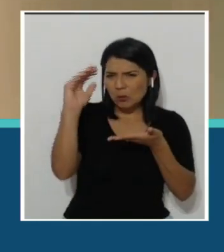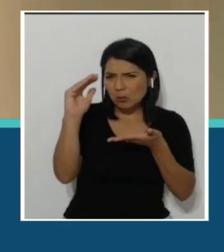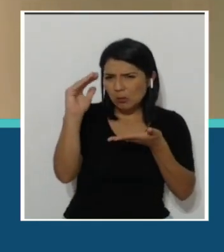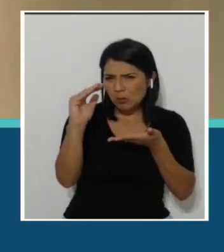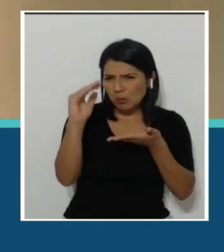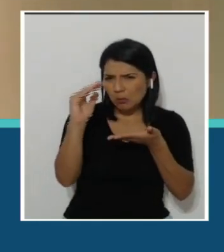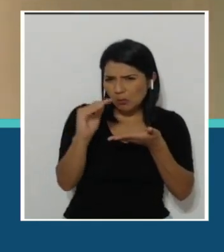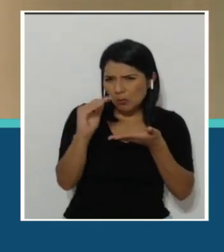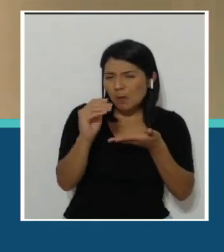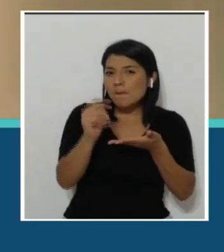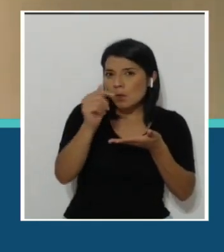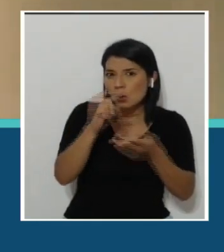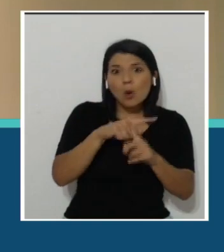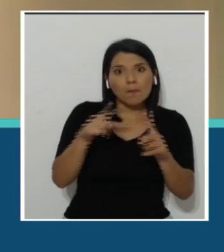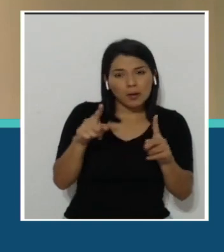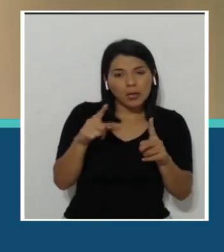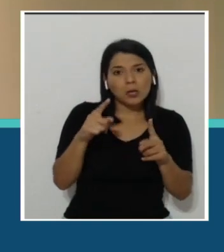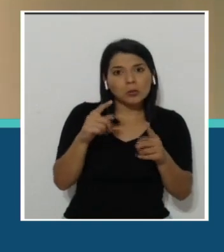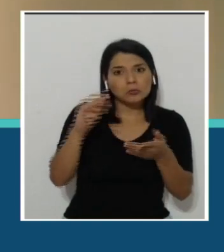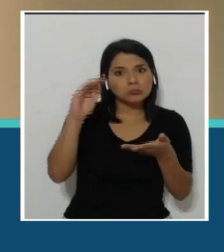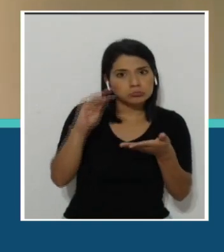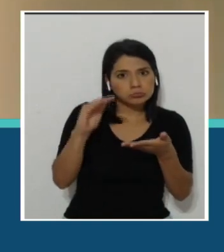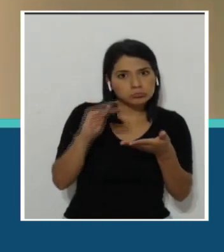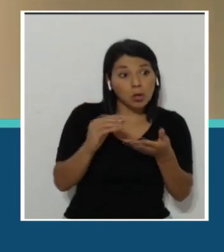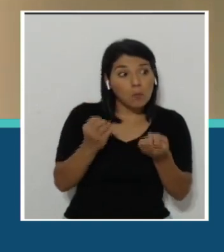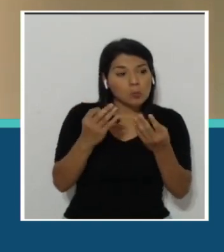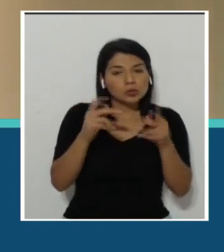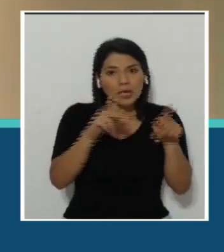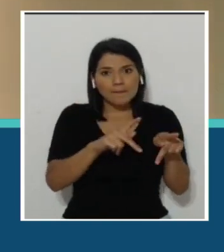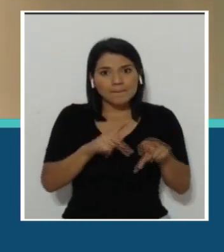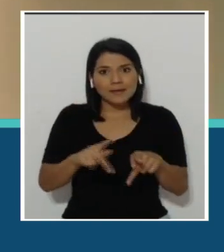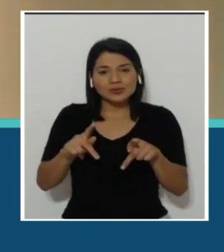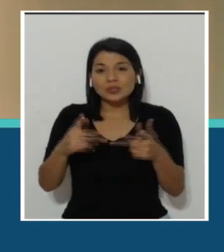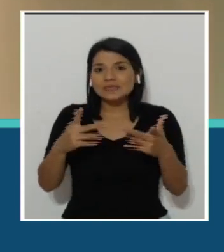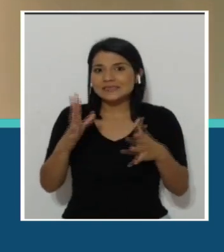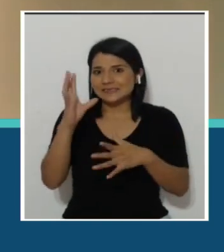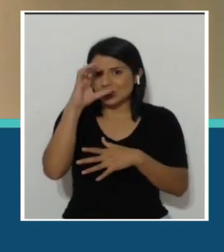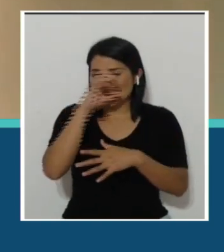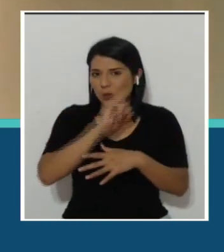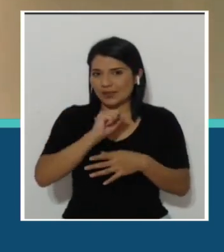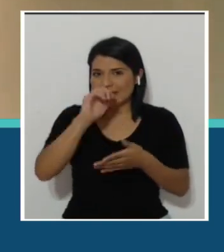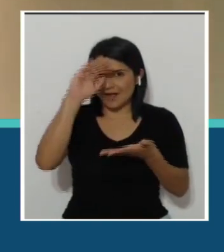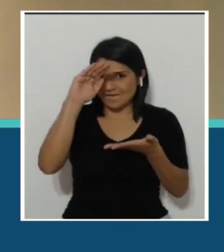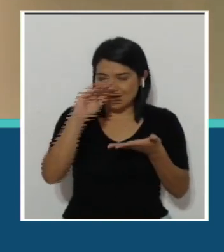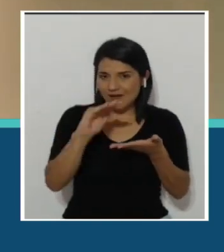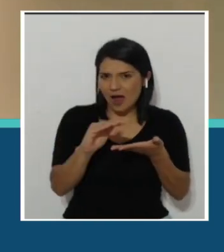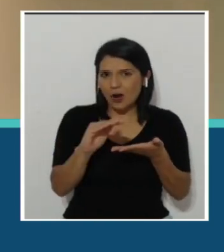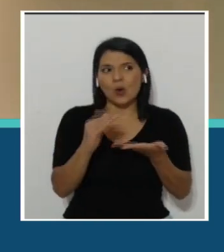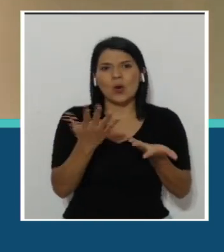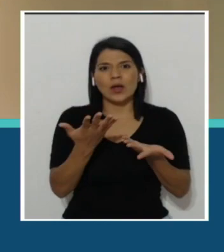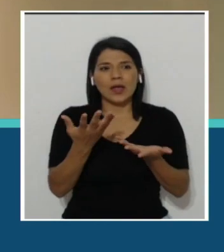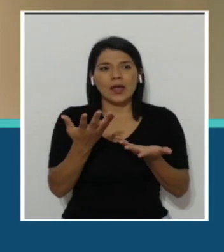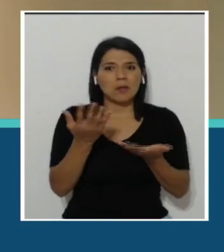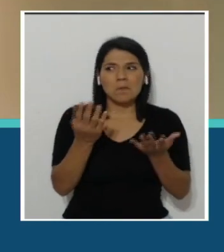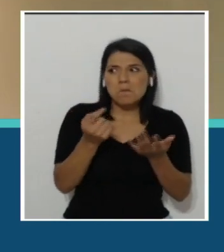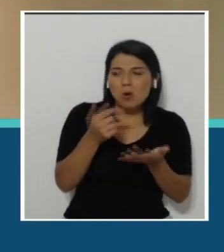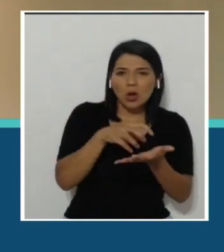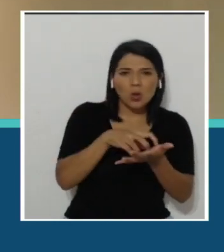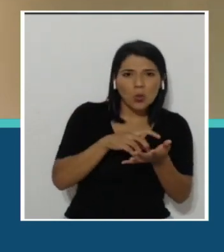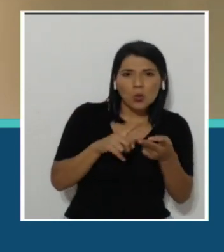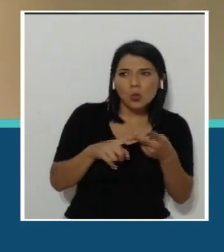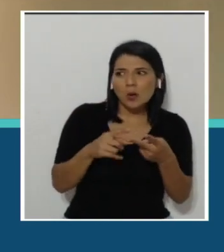de forma tal de que mucha gente se ha dado cuenta que ha bajado el nivel de incertidumbre, menos ansiedad, la gente tampoco ha estado